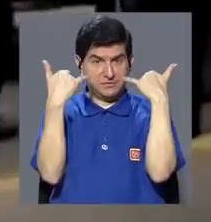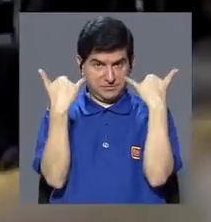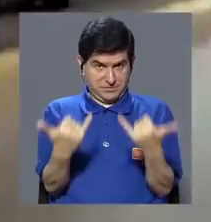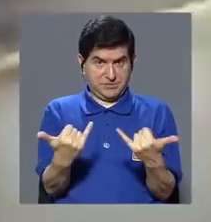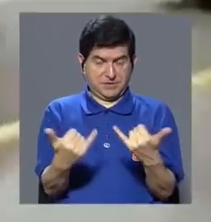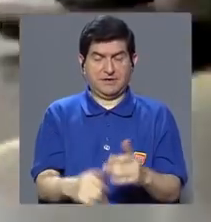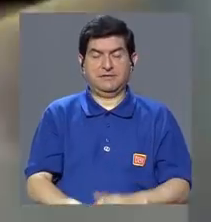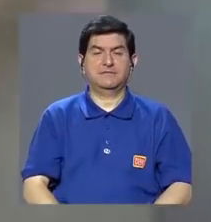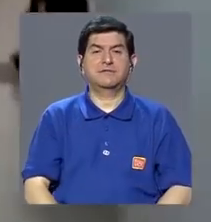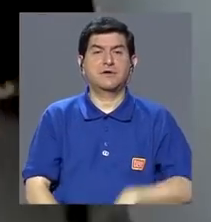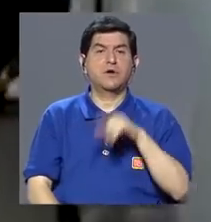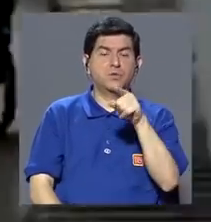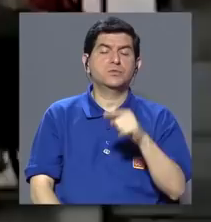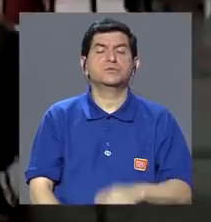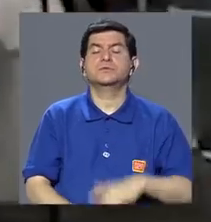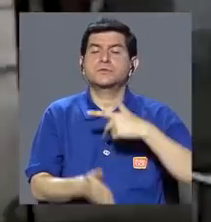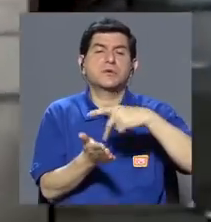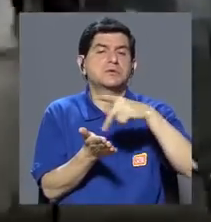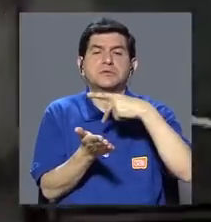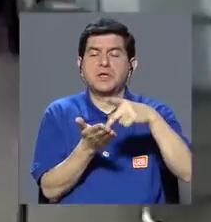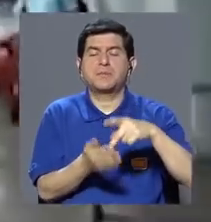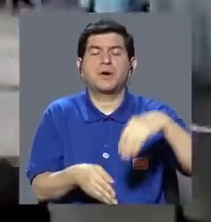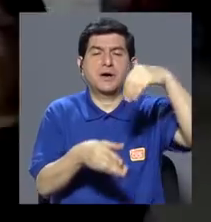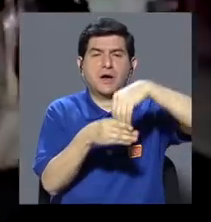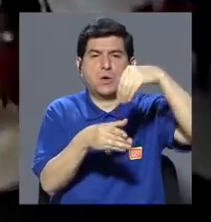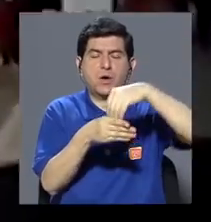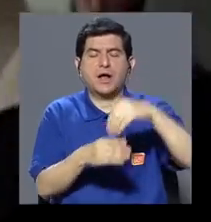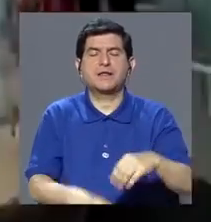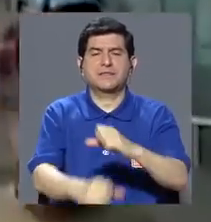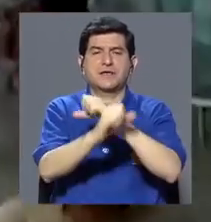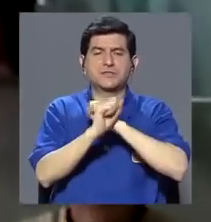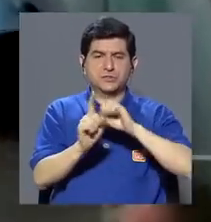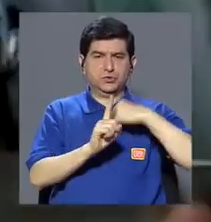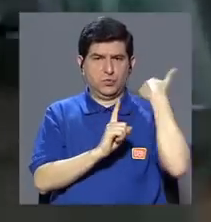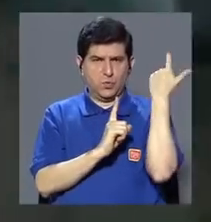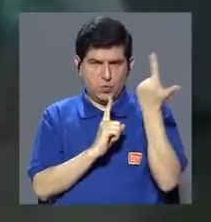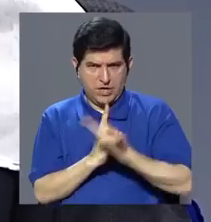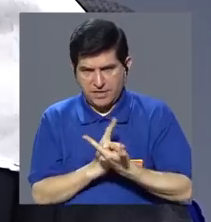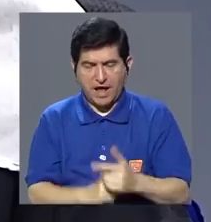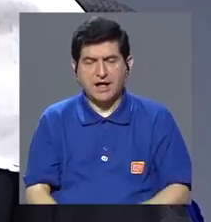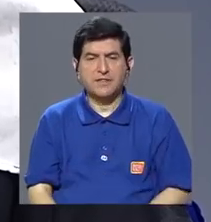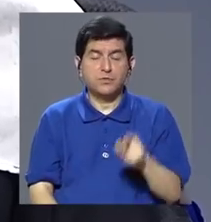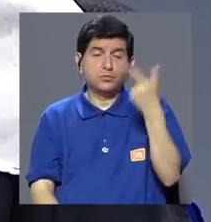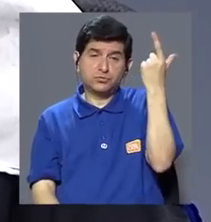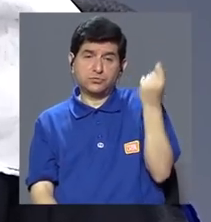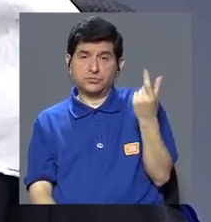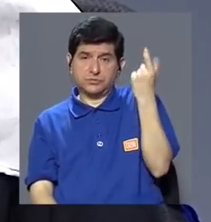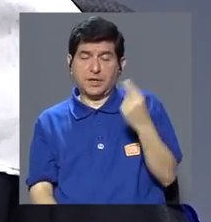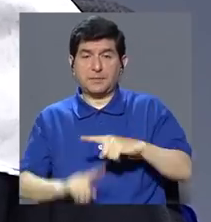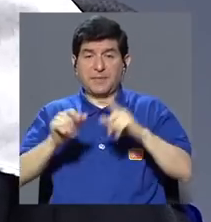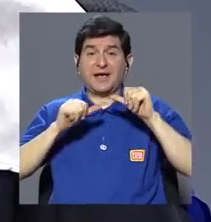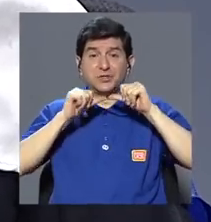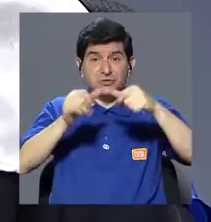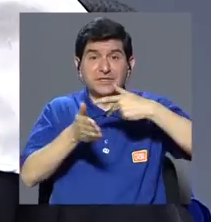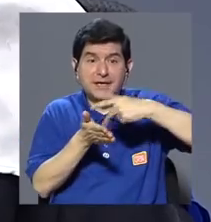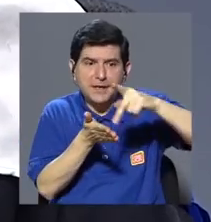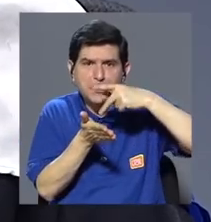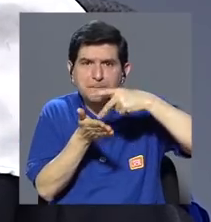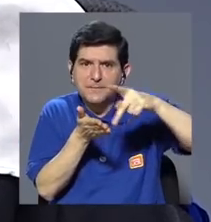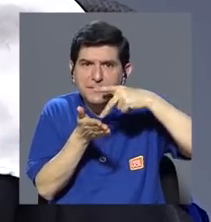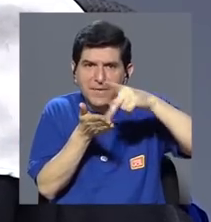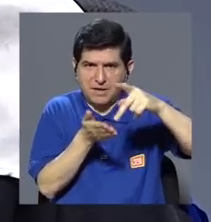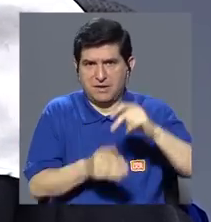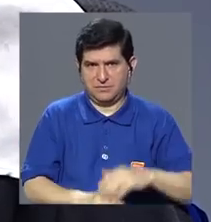vos ya pagaste tu cuota de jeans de la seguridad social te jubilas y todavía tenías que seguirle